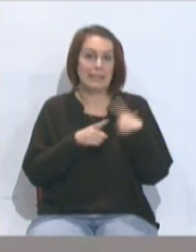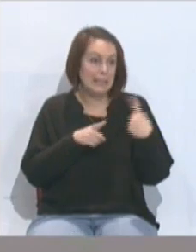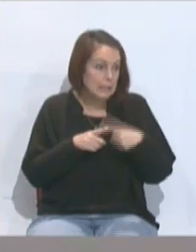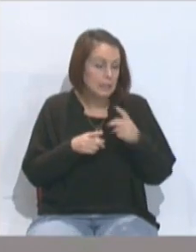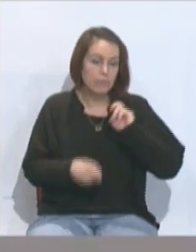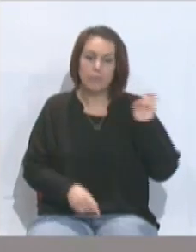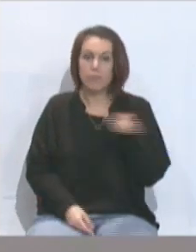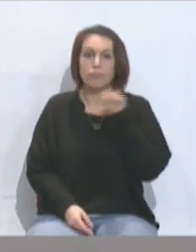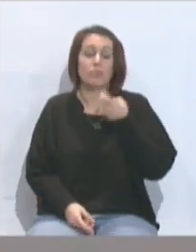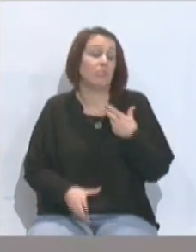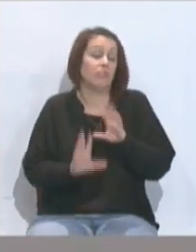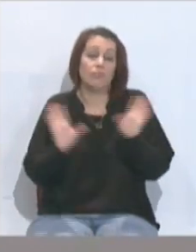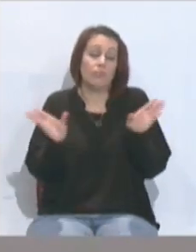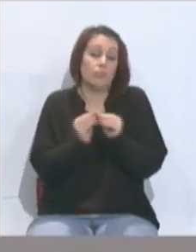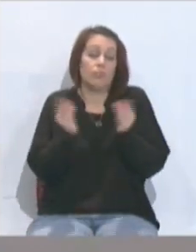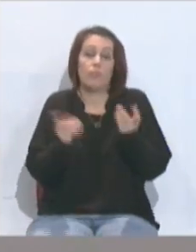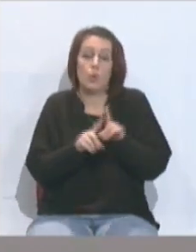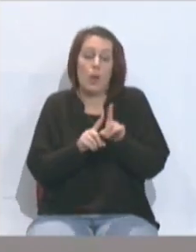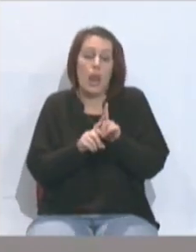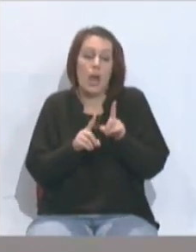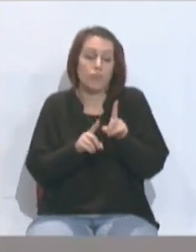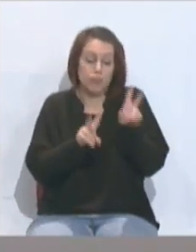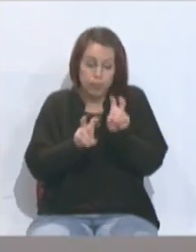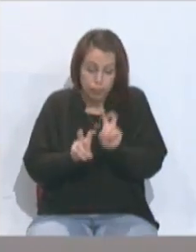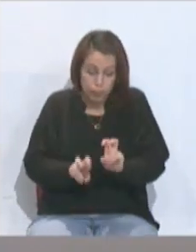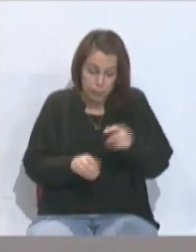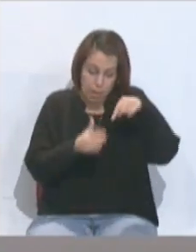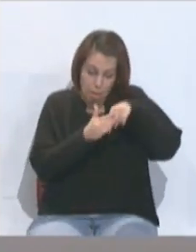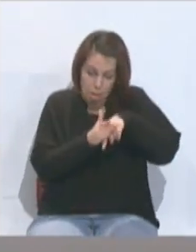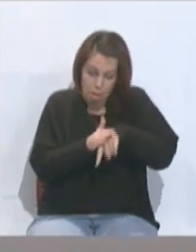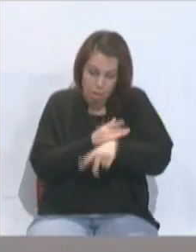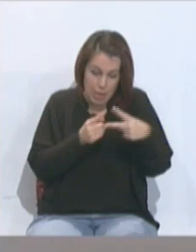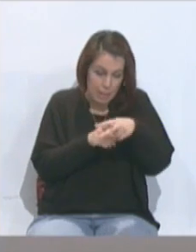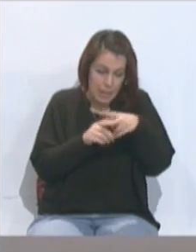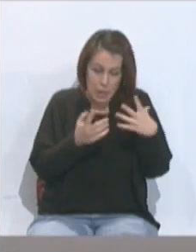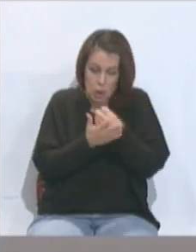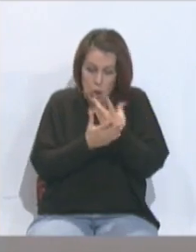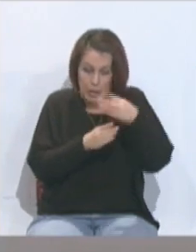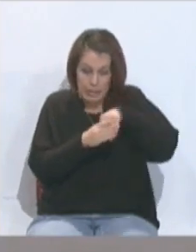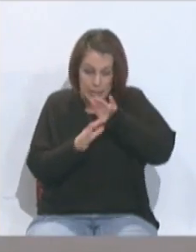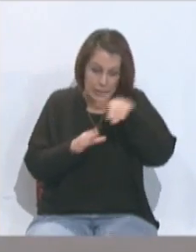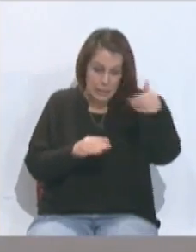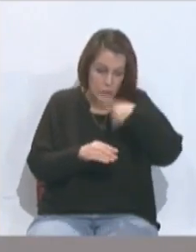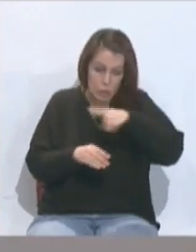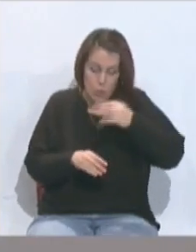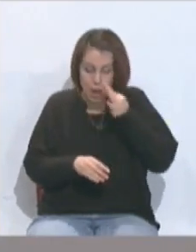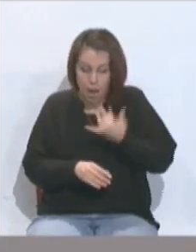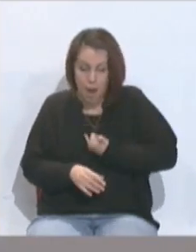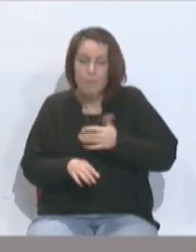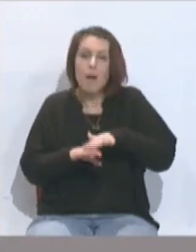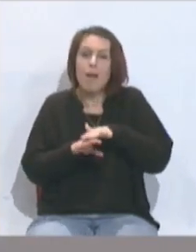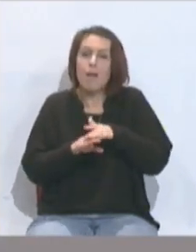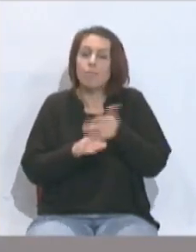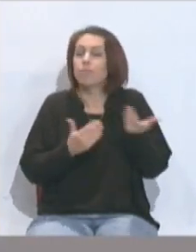sexualidad y bueno, en definitiva que se explore y se profundice en todas las herramientas internas y externas que tenemos las mujeres